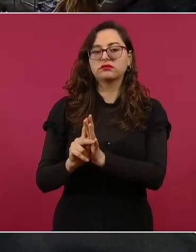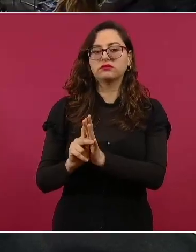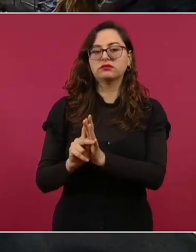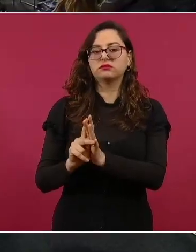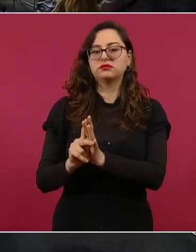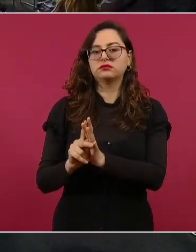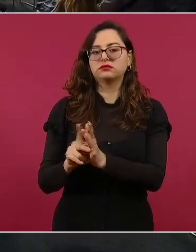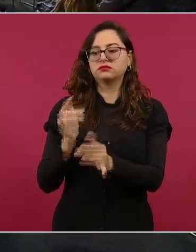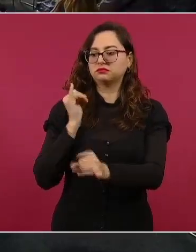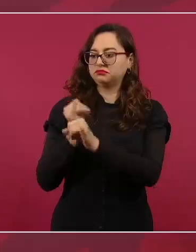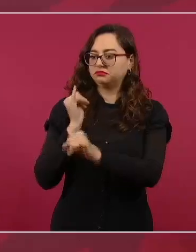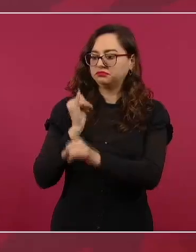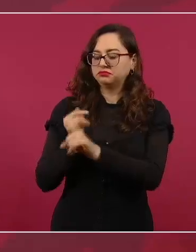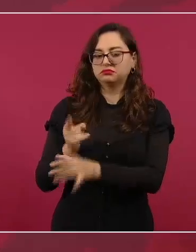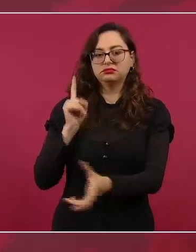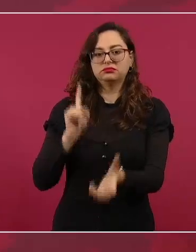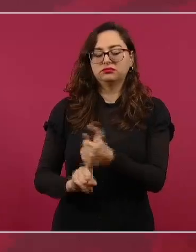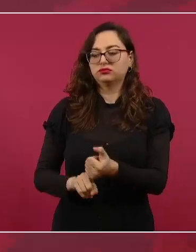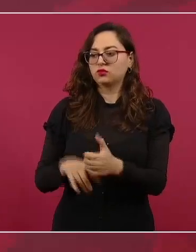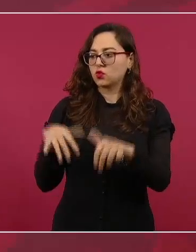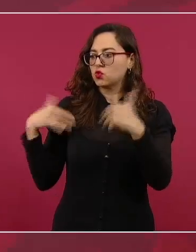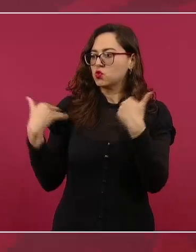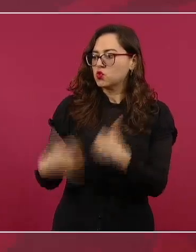como en redes.